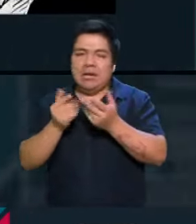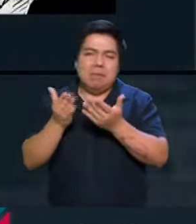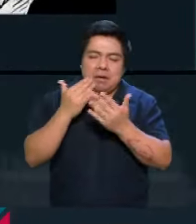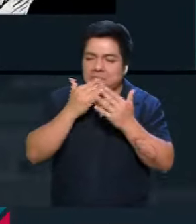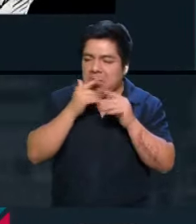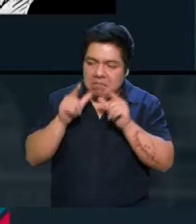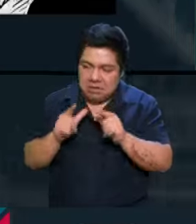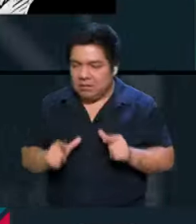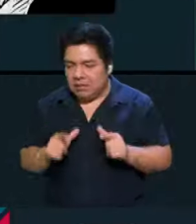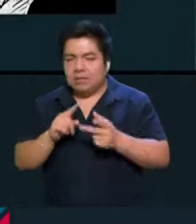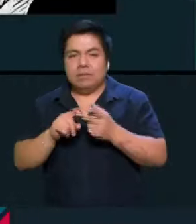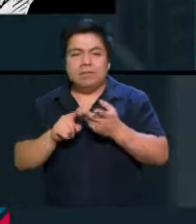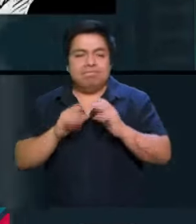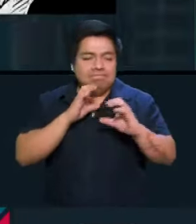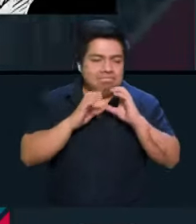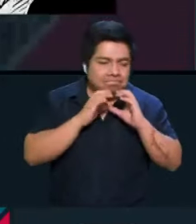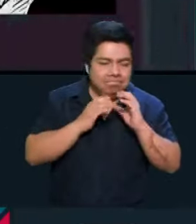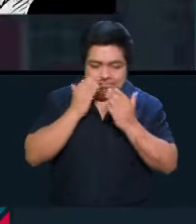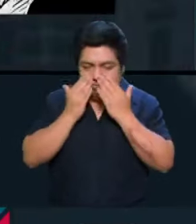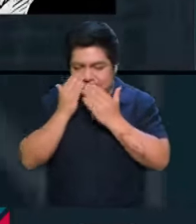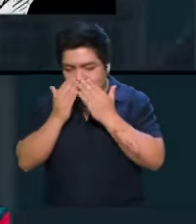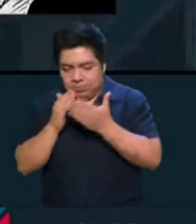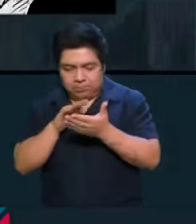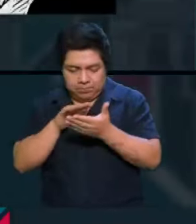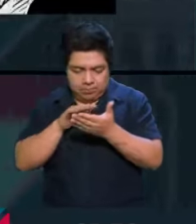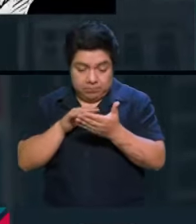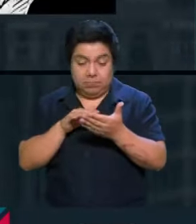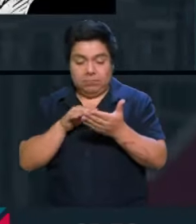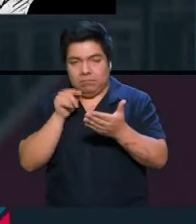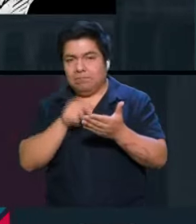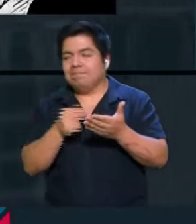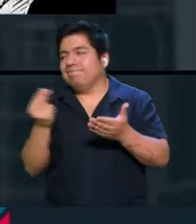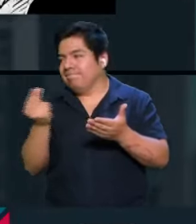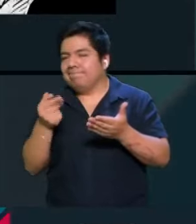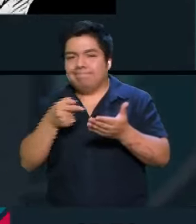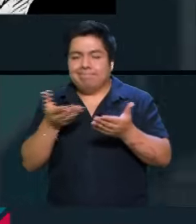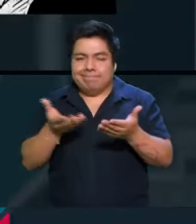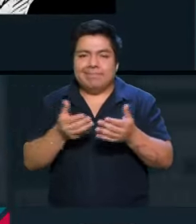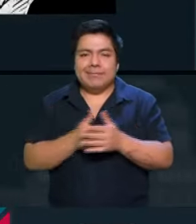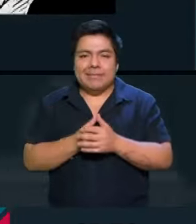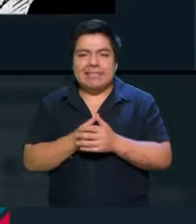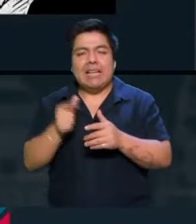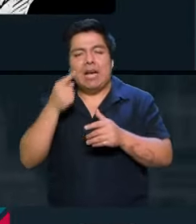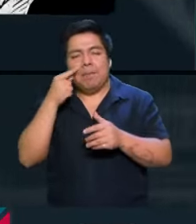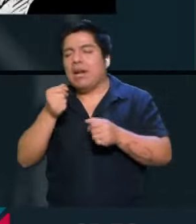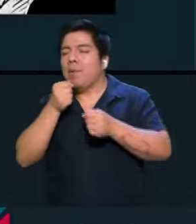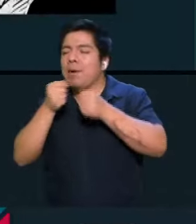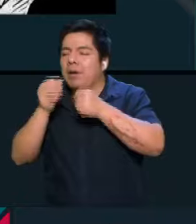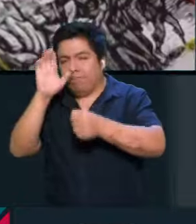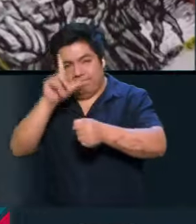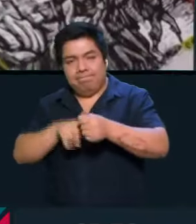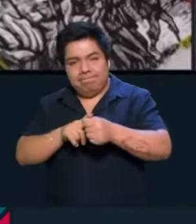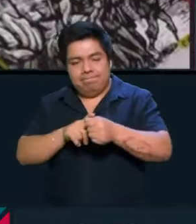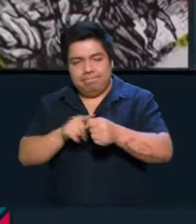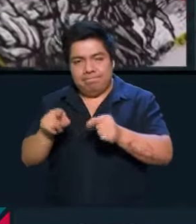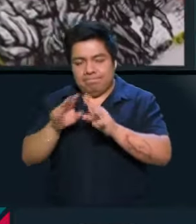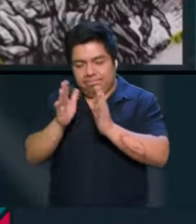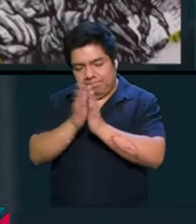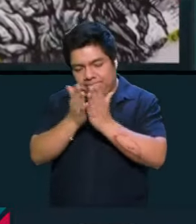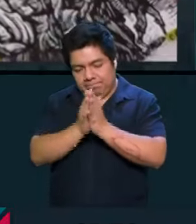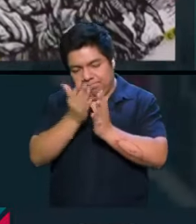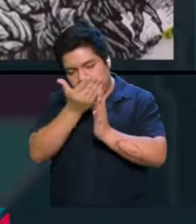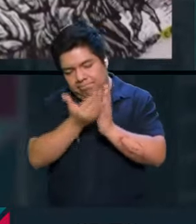temas vinculados con la comunicación, era una lectura que se tenía que realizar. Y hablando de periodismo cultural, el texto